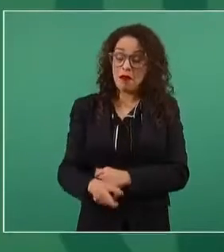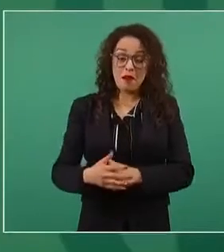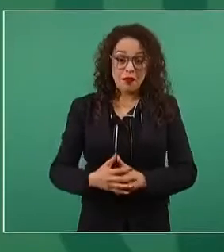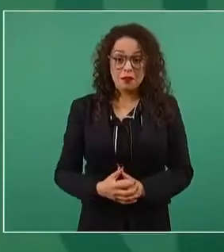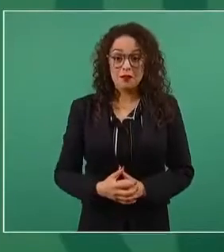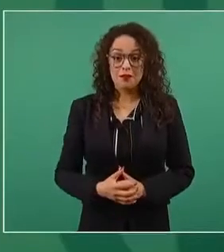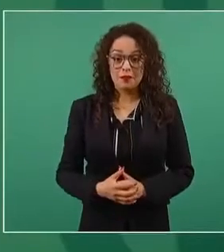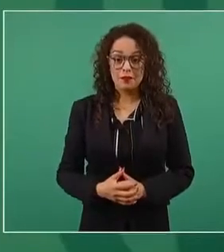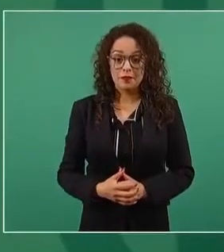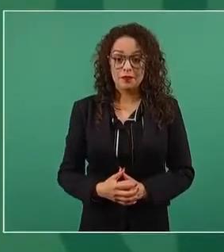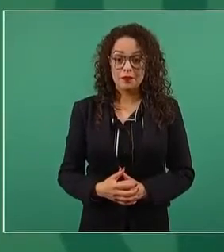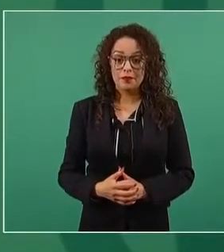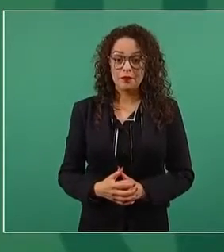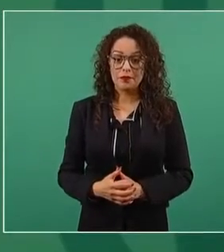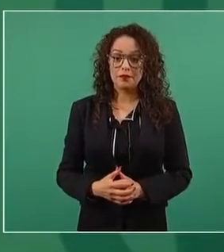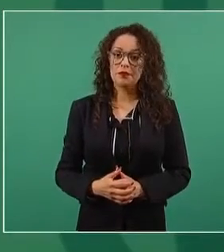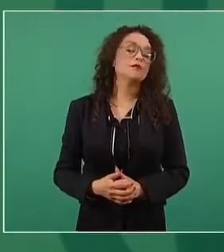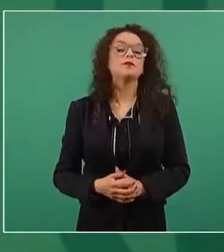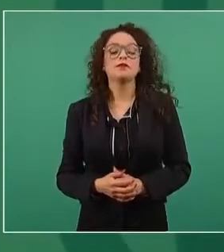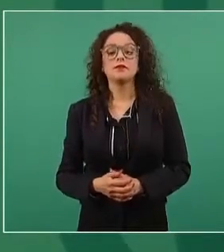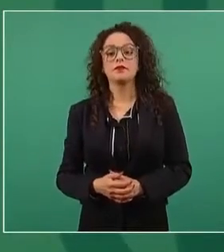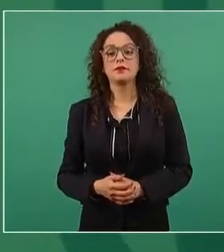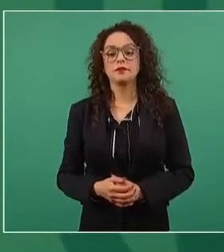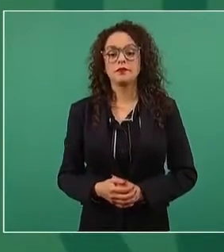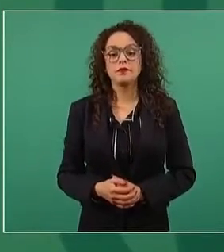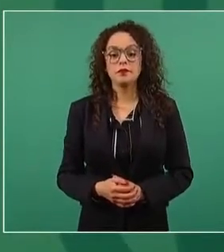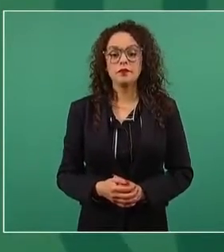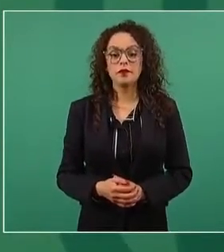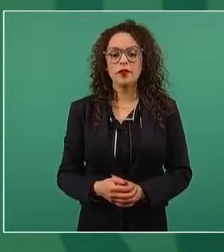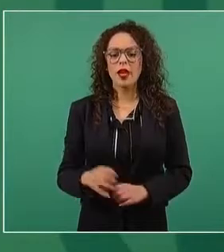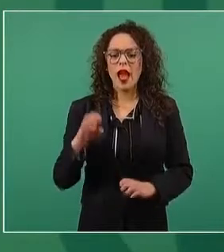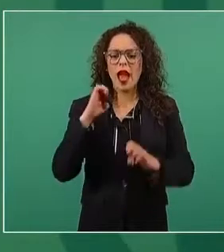No vi una entrevista que le hizo